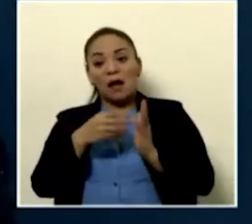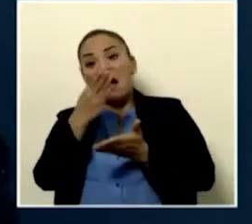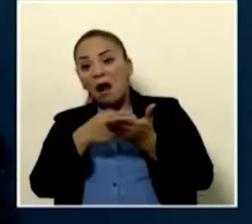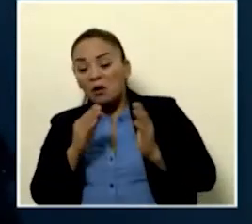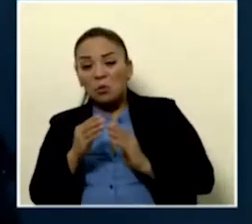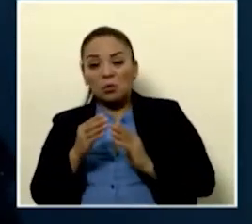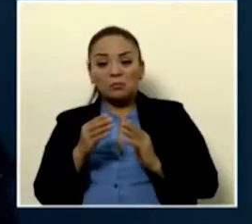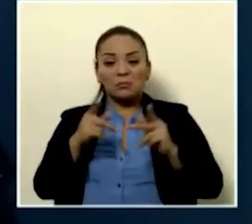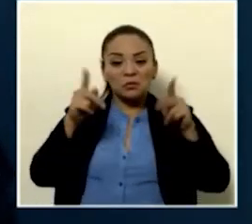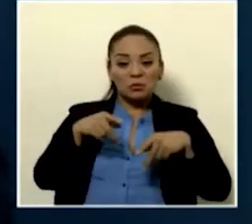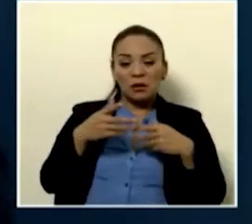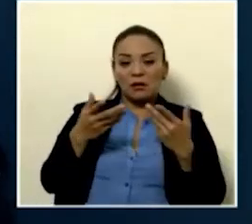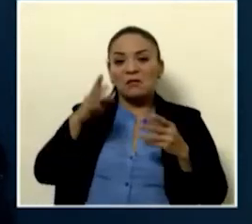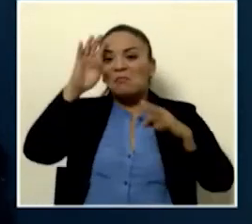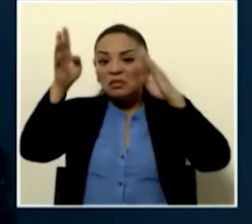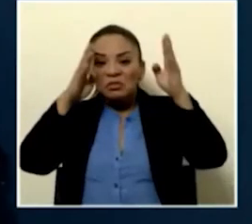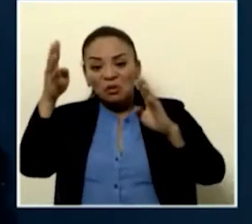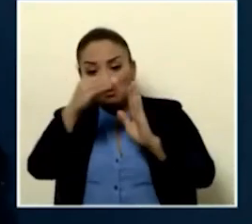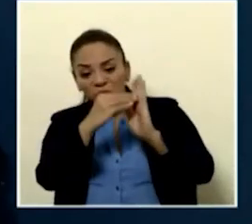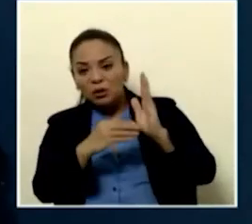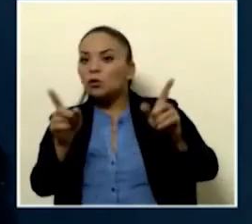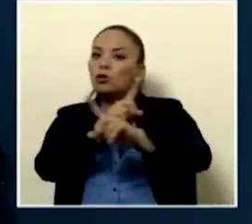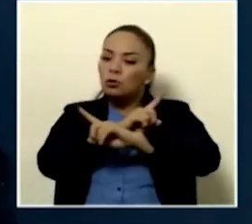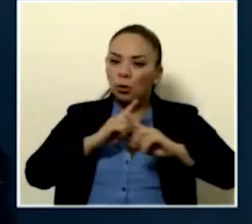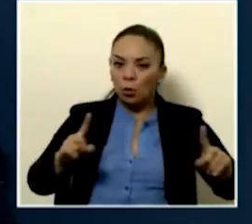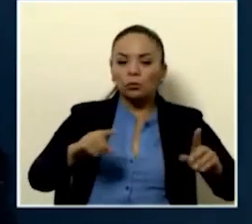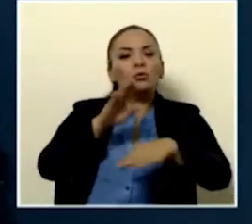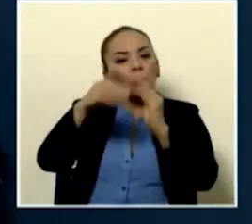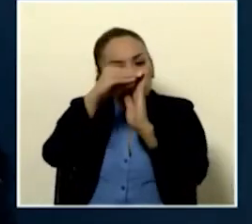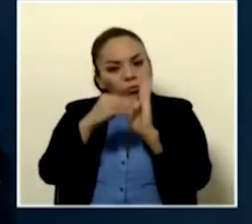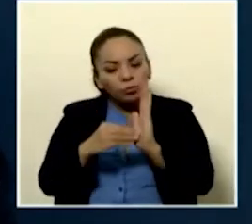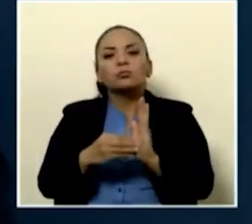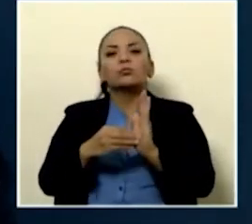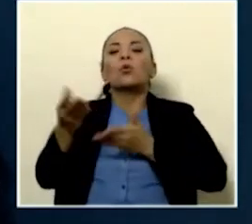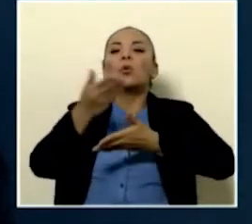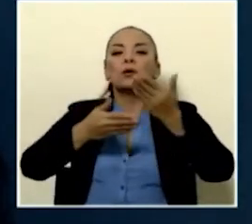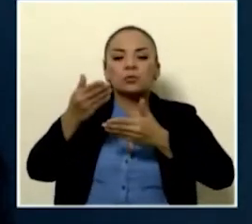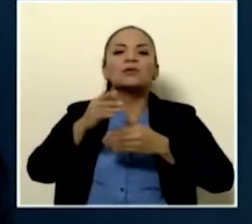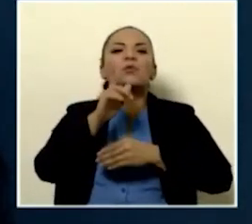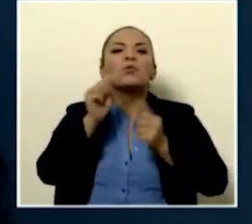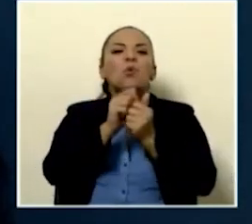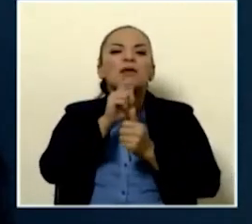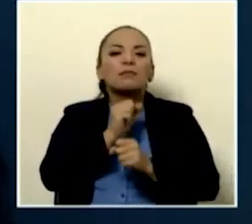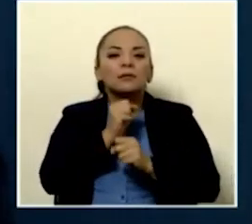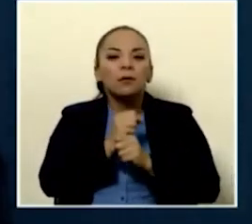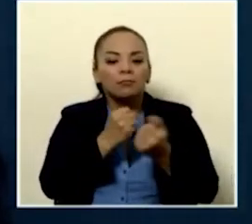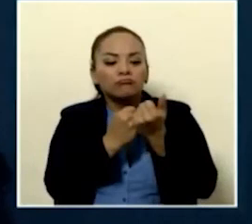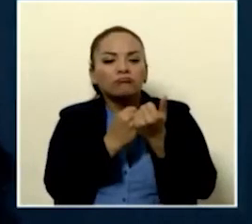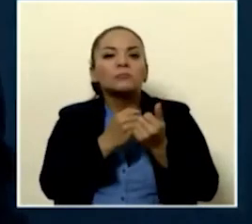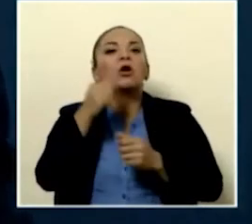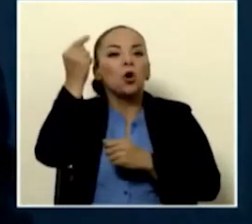ahí en una servilleta de papel. Esto fue una colaboración del gobierno de los Estados Unidos de América,